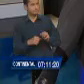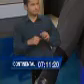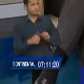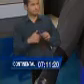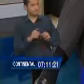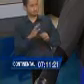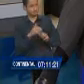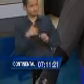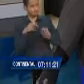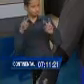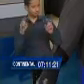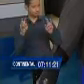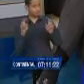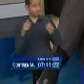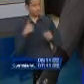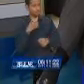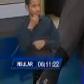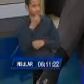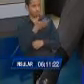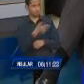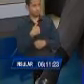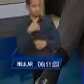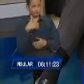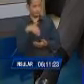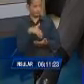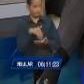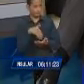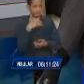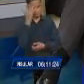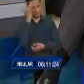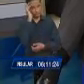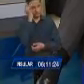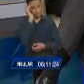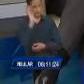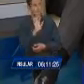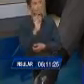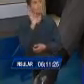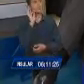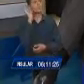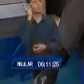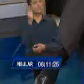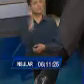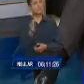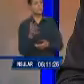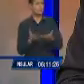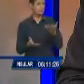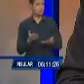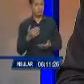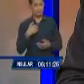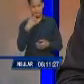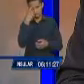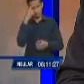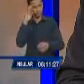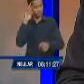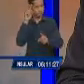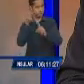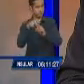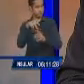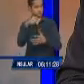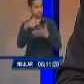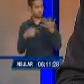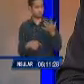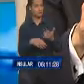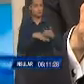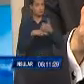Moncayo. El tema es lo siguiente. La gran preocupación es si existiría a futuro, en ese horizonte de tiempo, un déficit actuarial. Y